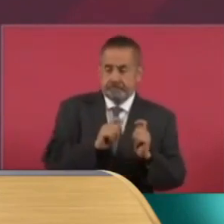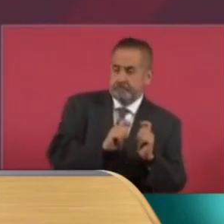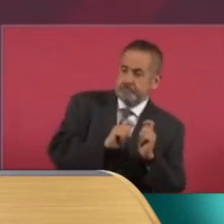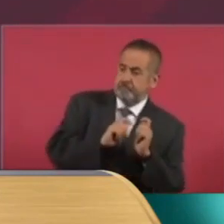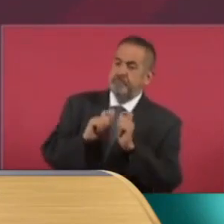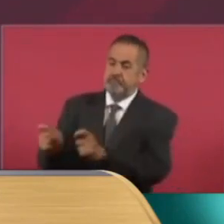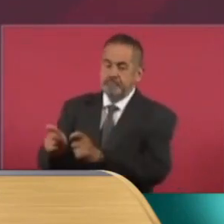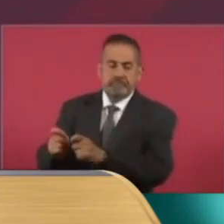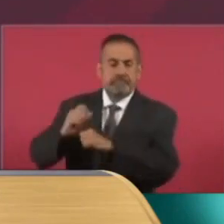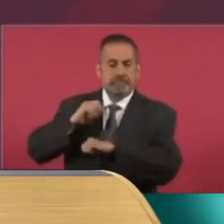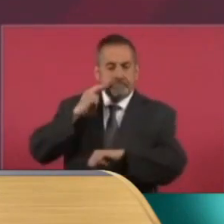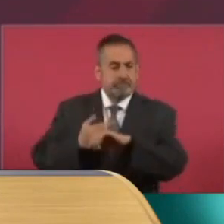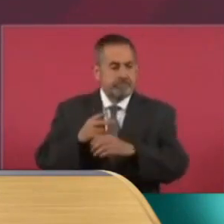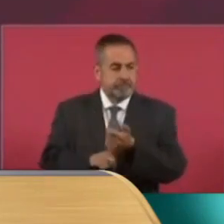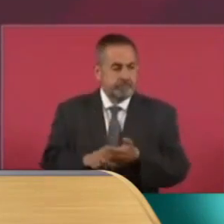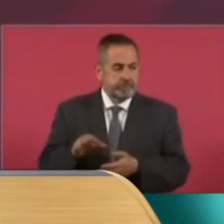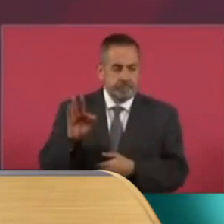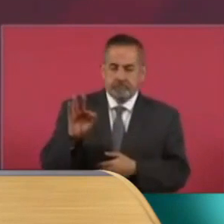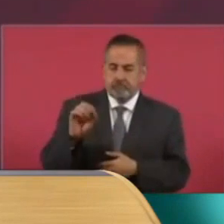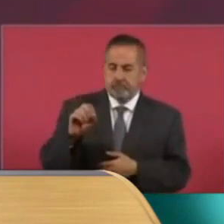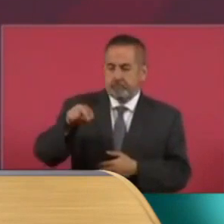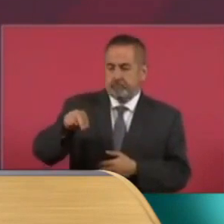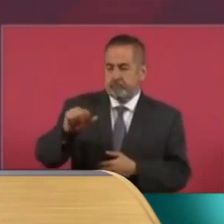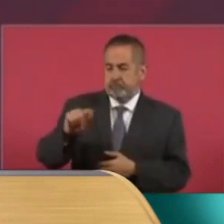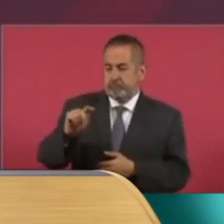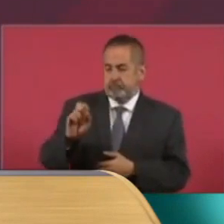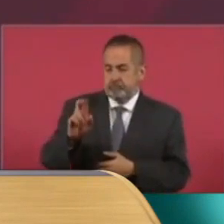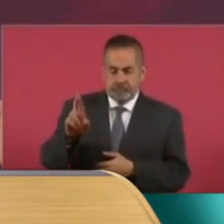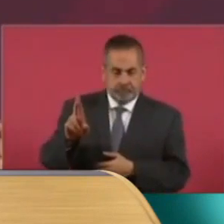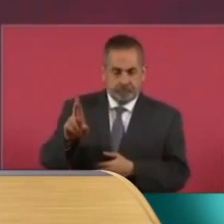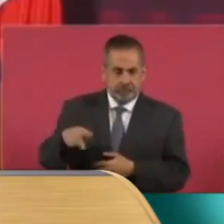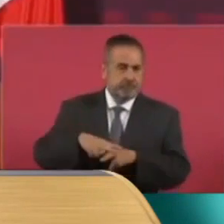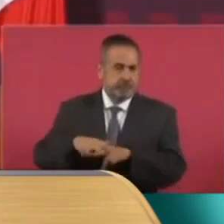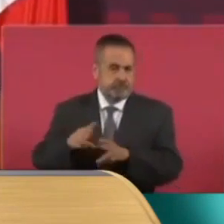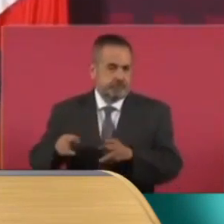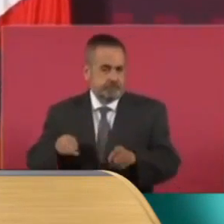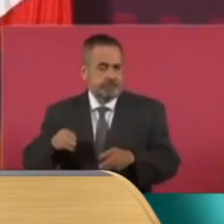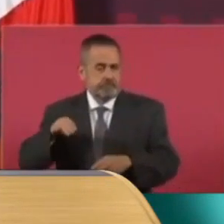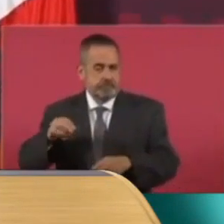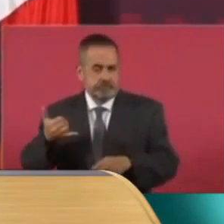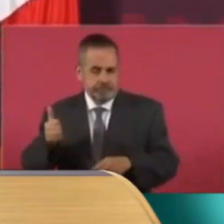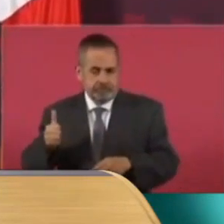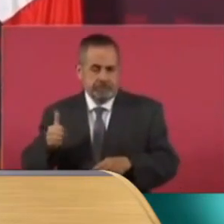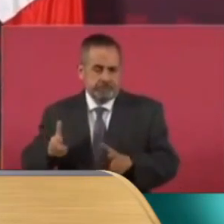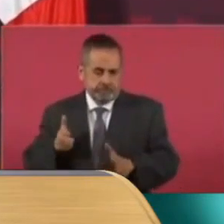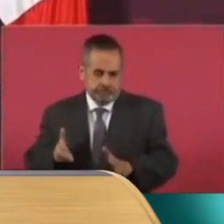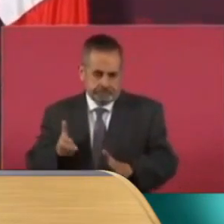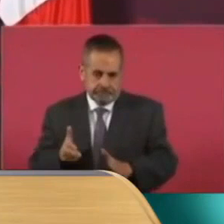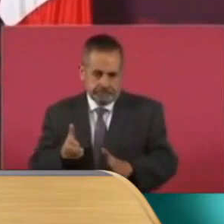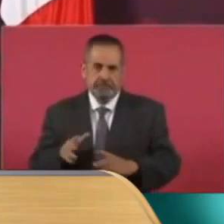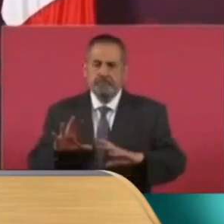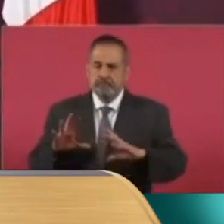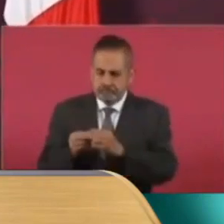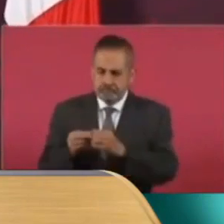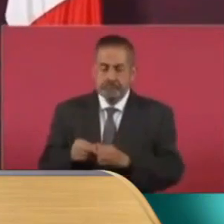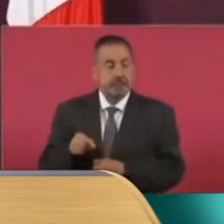manejada por Fonatur Tren Maya para todo lo que es la construcción